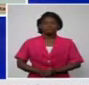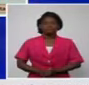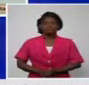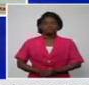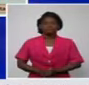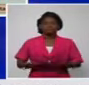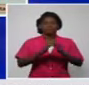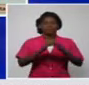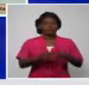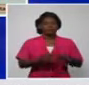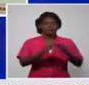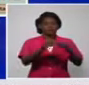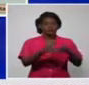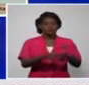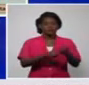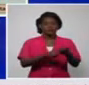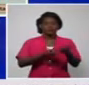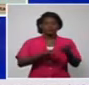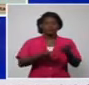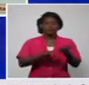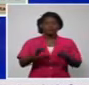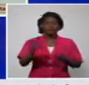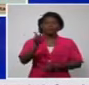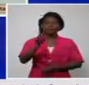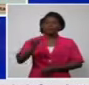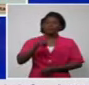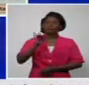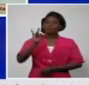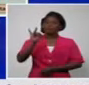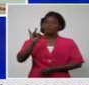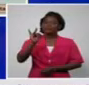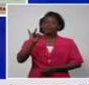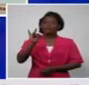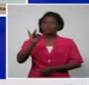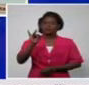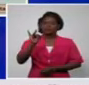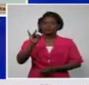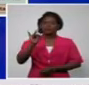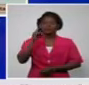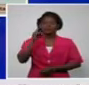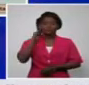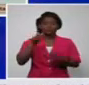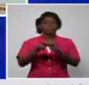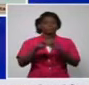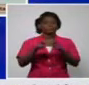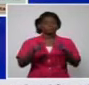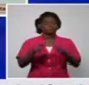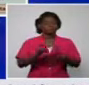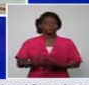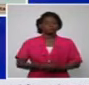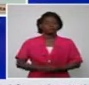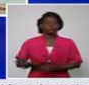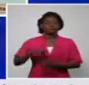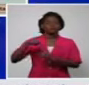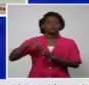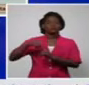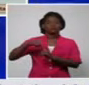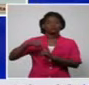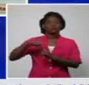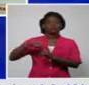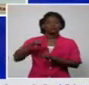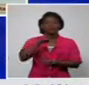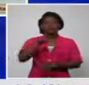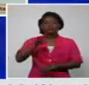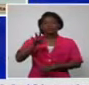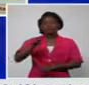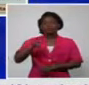Granma con una tasa de 22,7, que se ha incrementado. Las Tunas con una tasa de